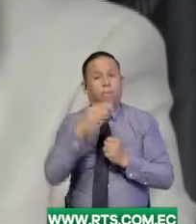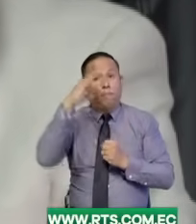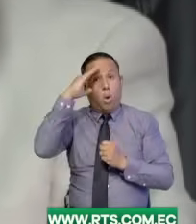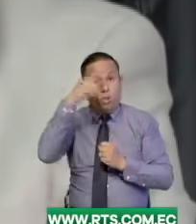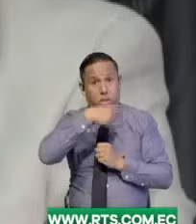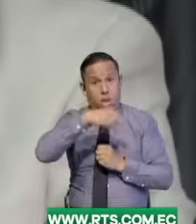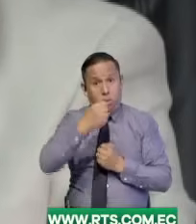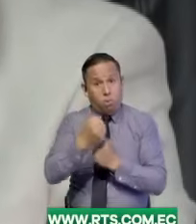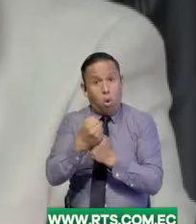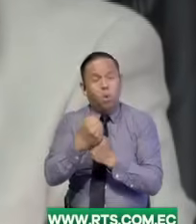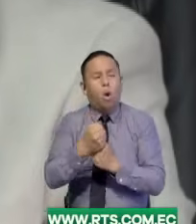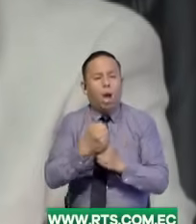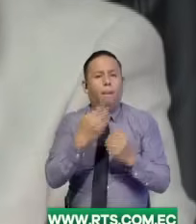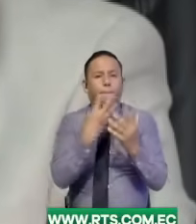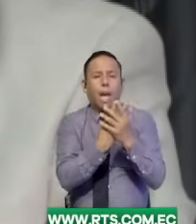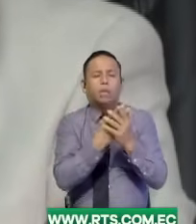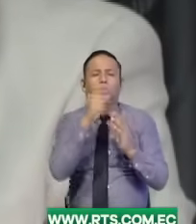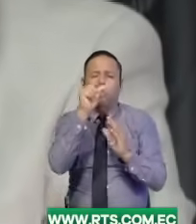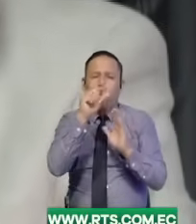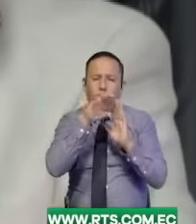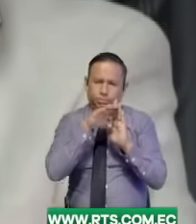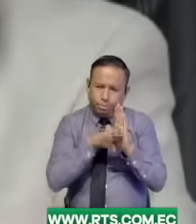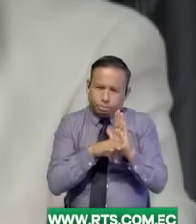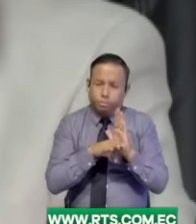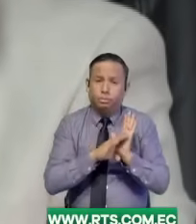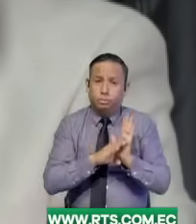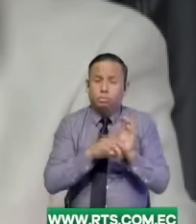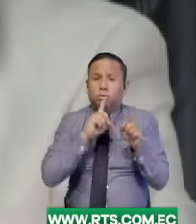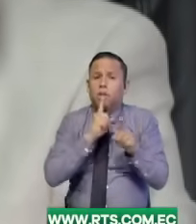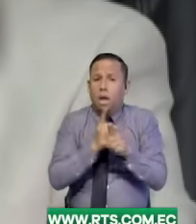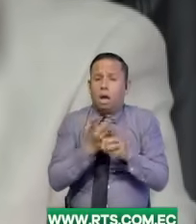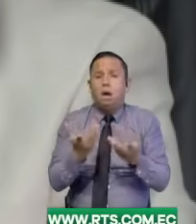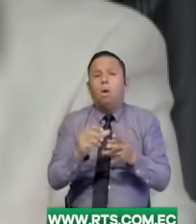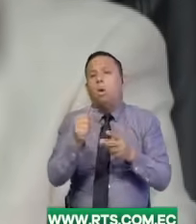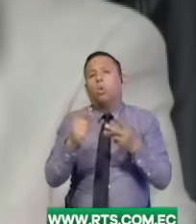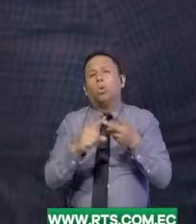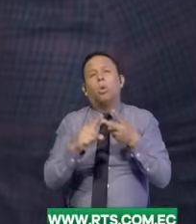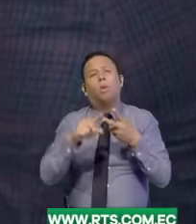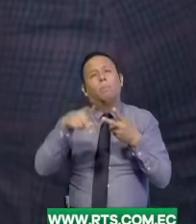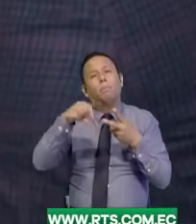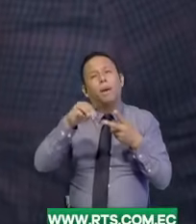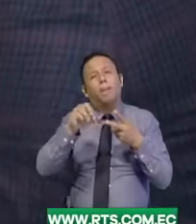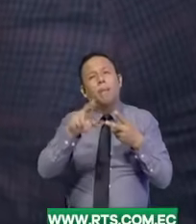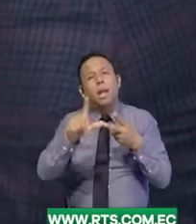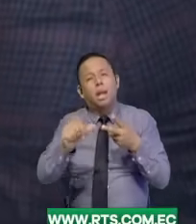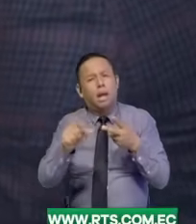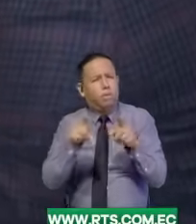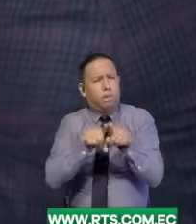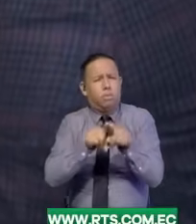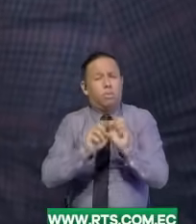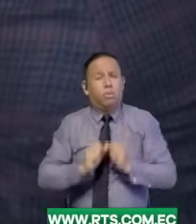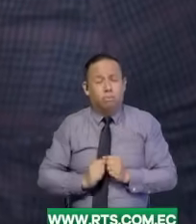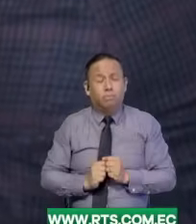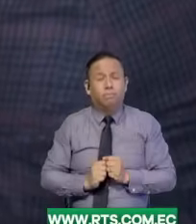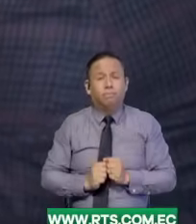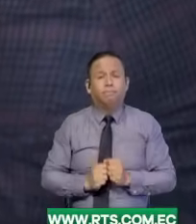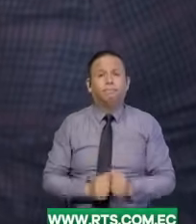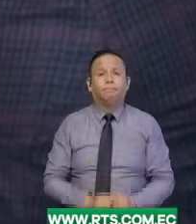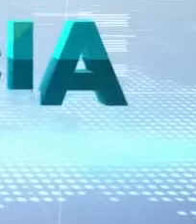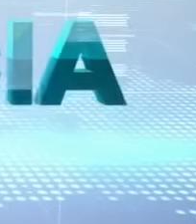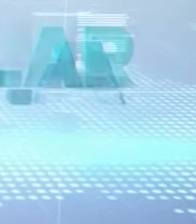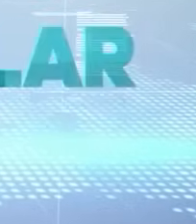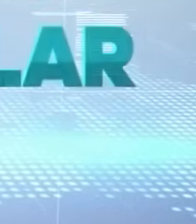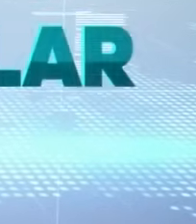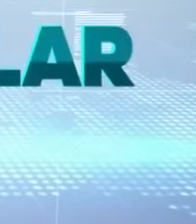policías que cooperaron eficazmente en este proceso. Y dos, en efecto, el caso de Pamela Martínez. Informó Álvaro